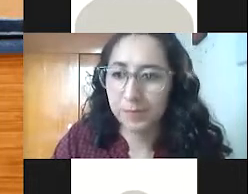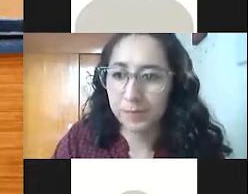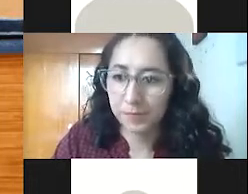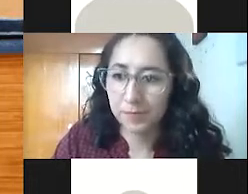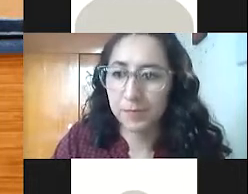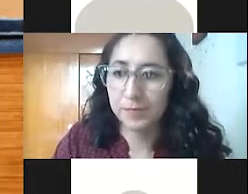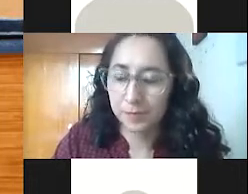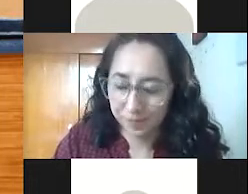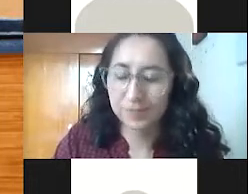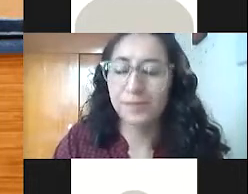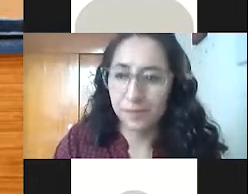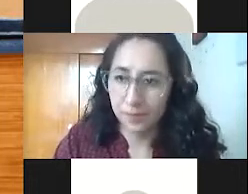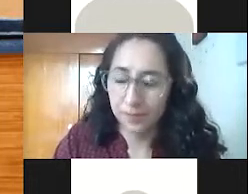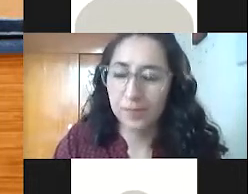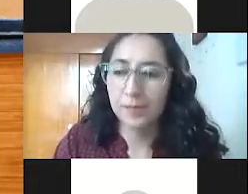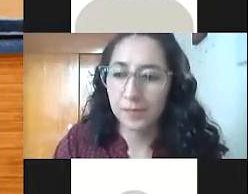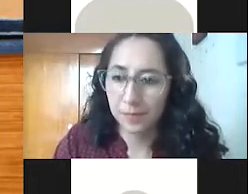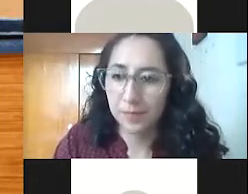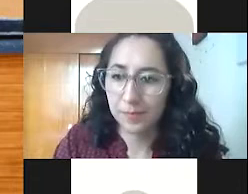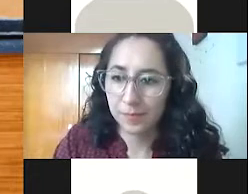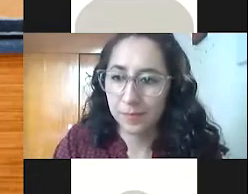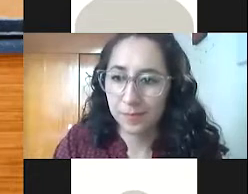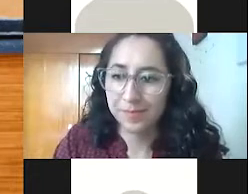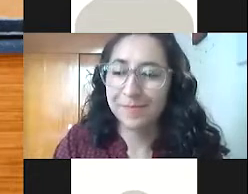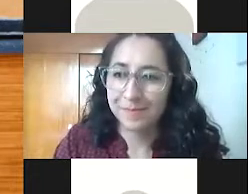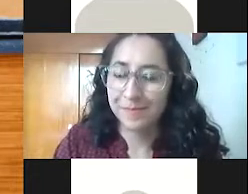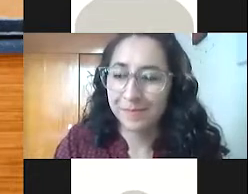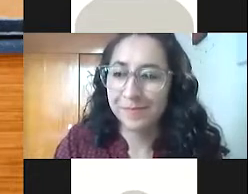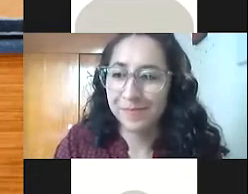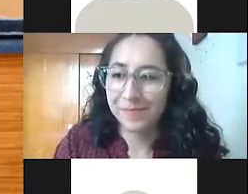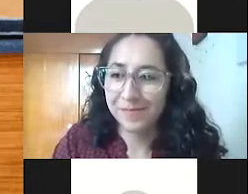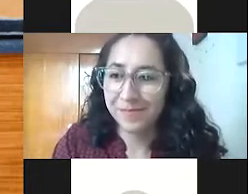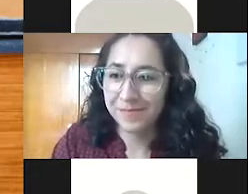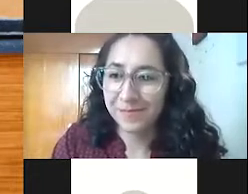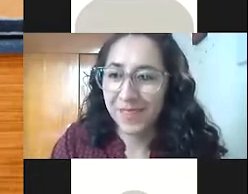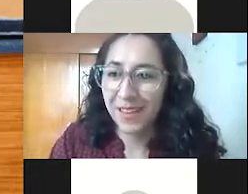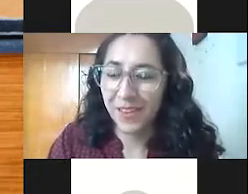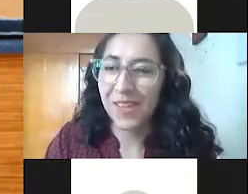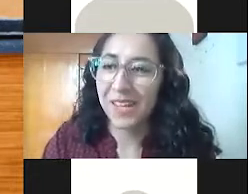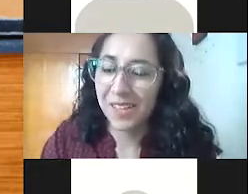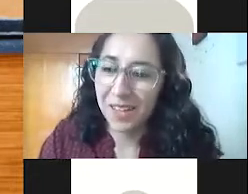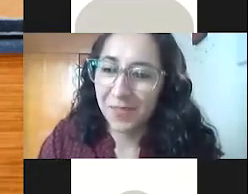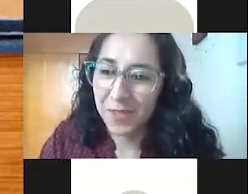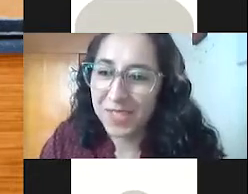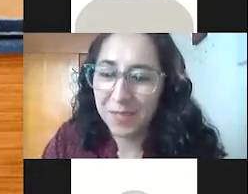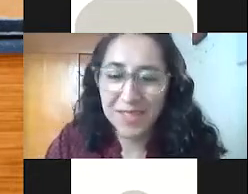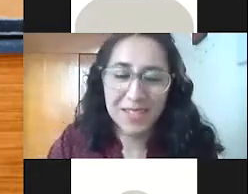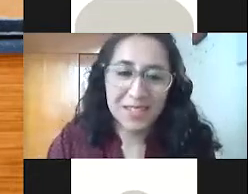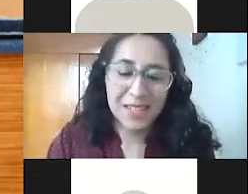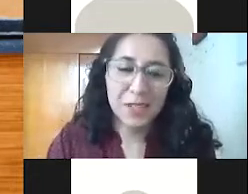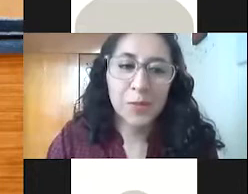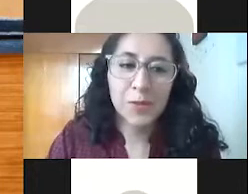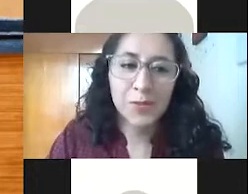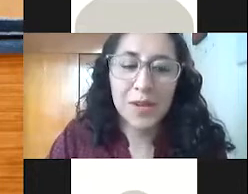tres razones que podrían entrar. Habrían, yo creo, miles más, ¿no? Gracias. Ok, muchísimas